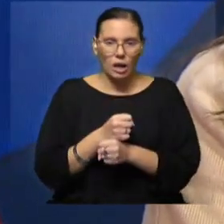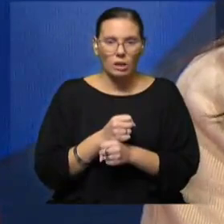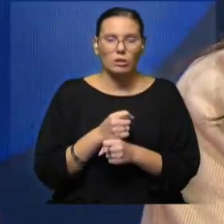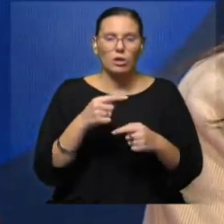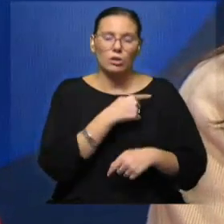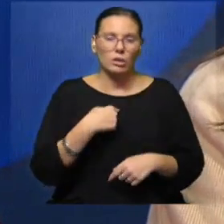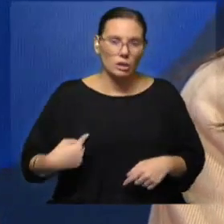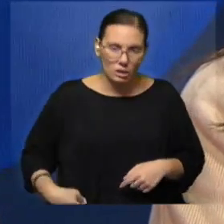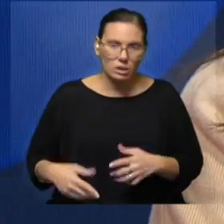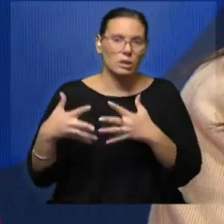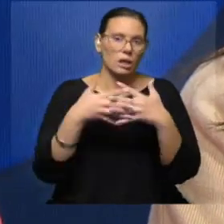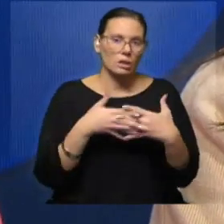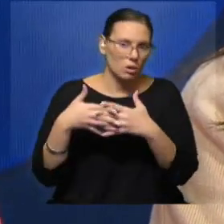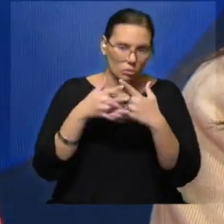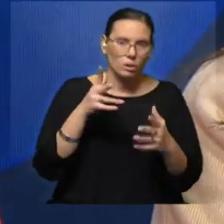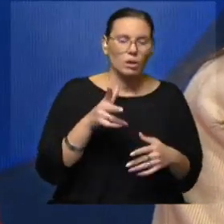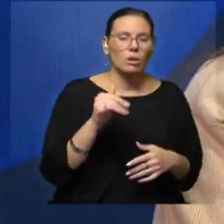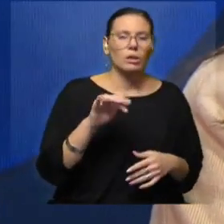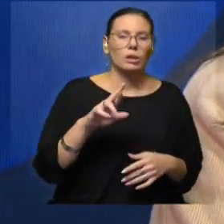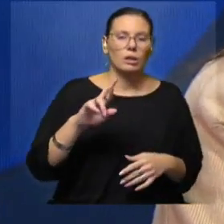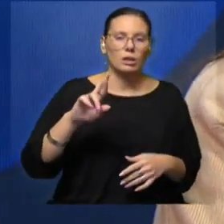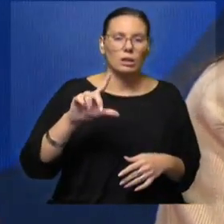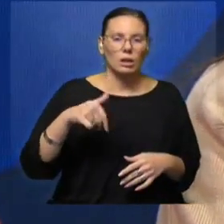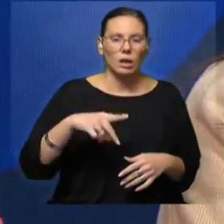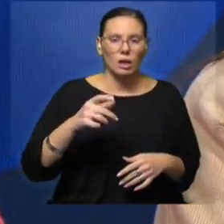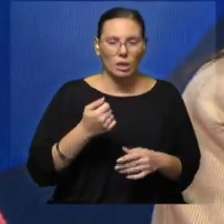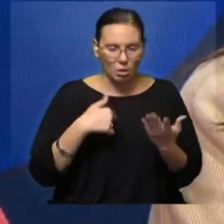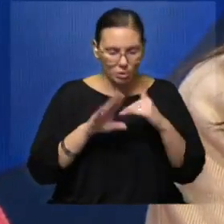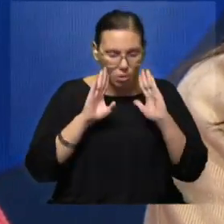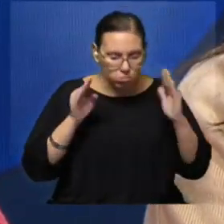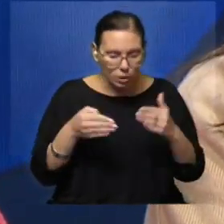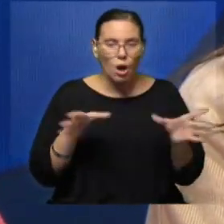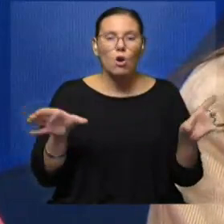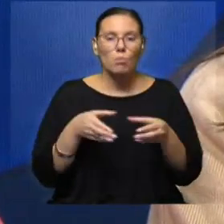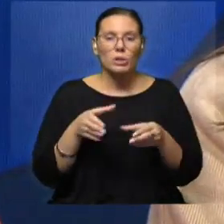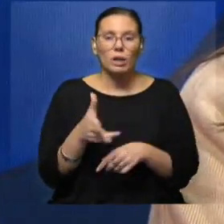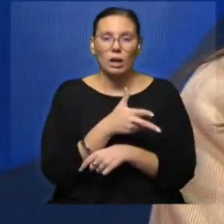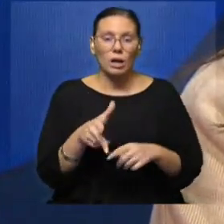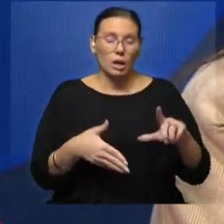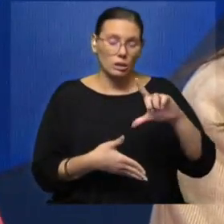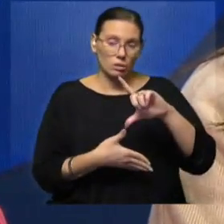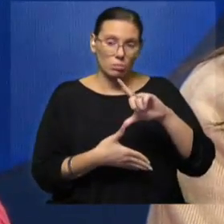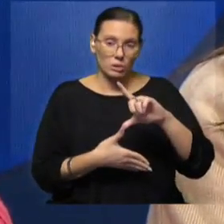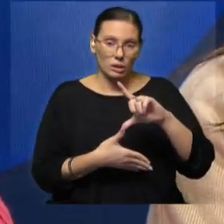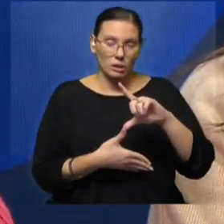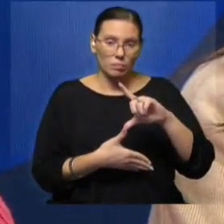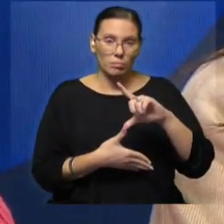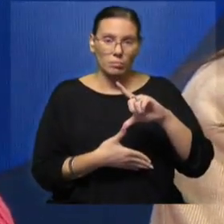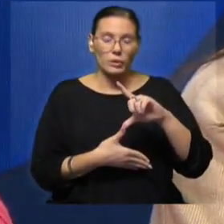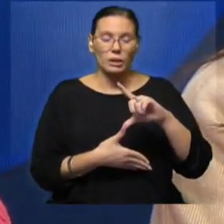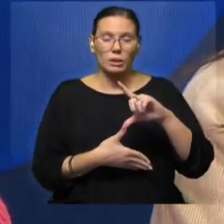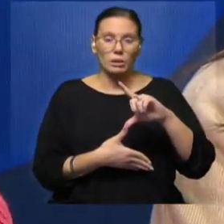China, cortos de Estados Unidos, de Irlanda, ellos ponen el énfasis mucho en la comunidad de animación latinoamericana y en lo